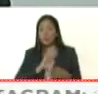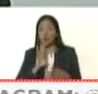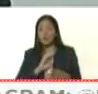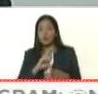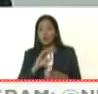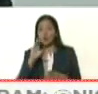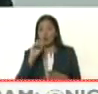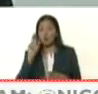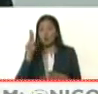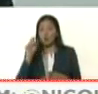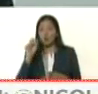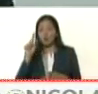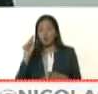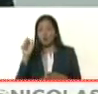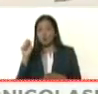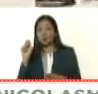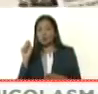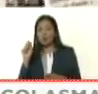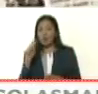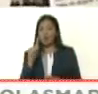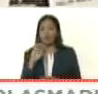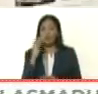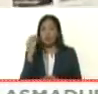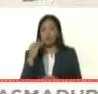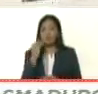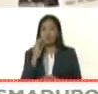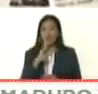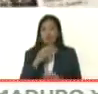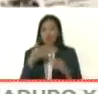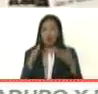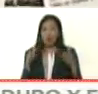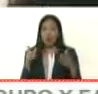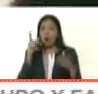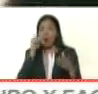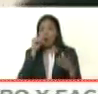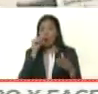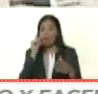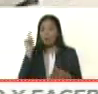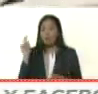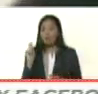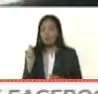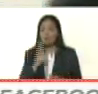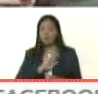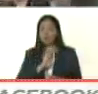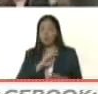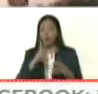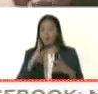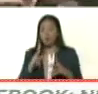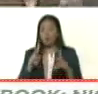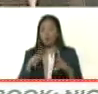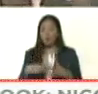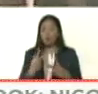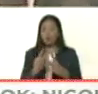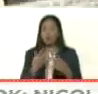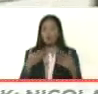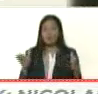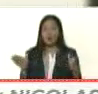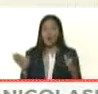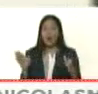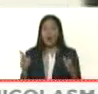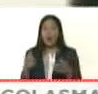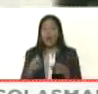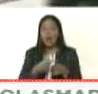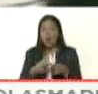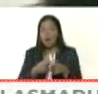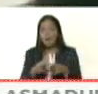publicó lo siguiente. El diario La Opinión de Cúcuta reveló que el diputado de Voluntad Popular Freddy Superlano y su primo estaban